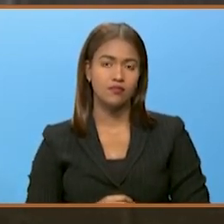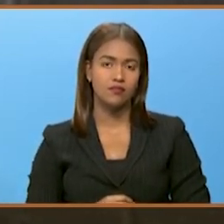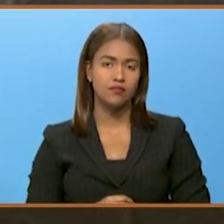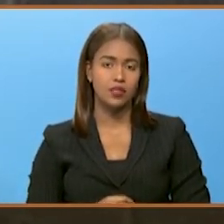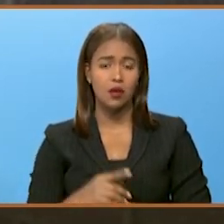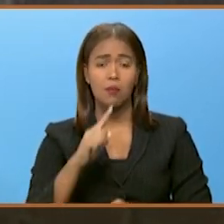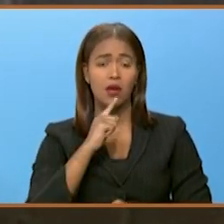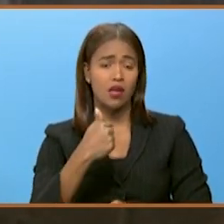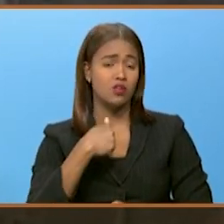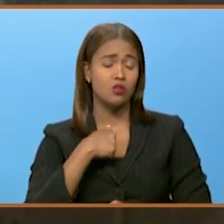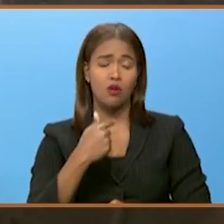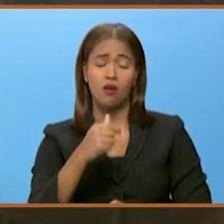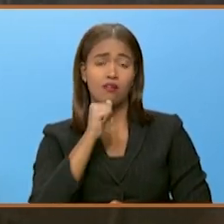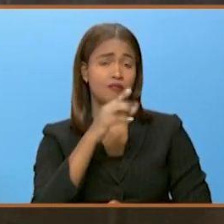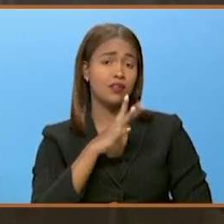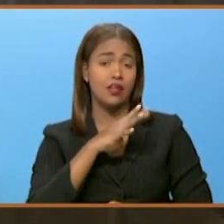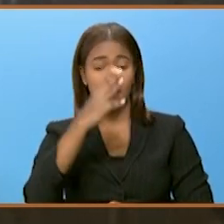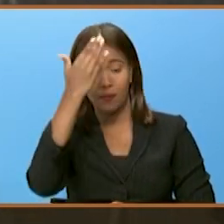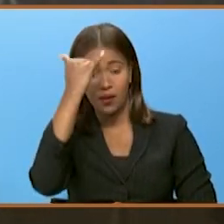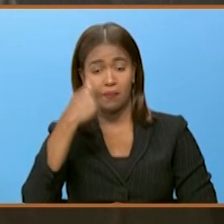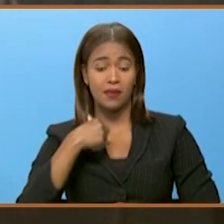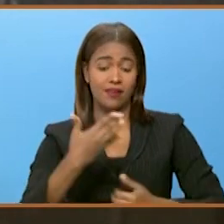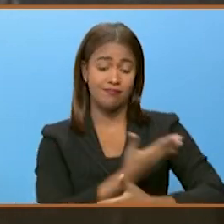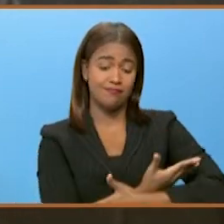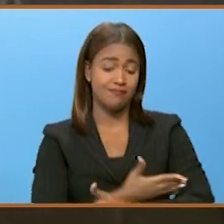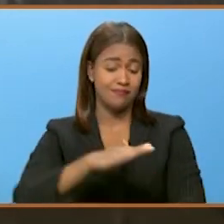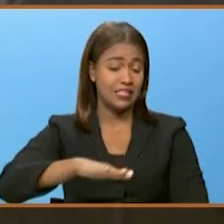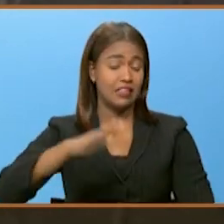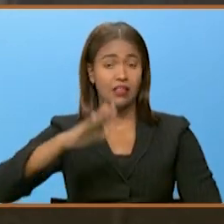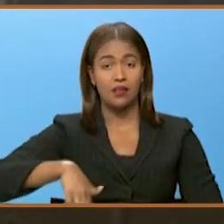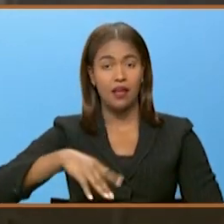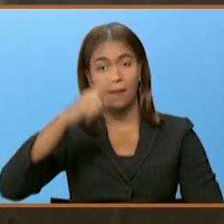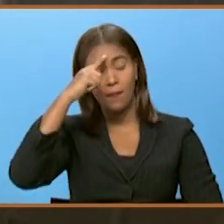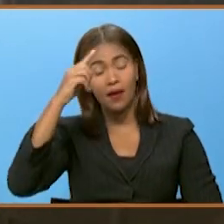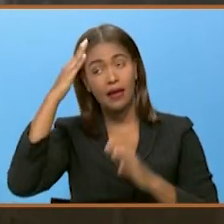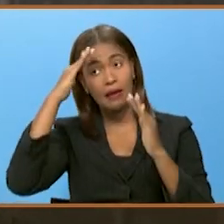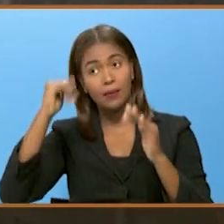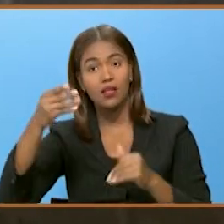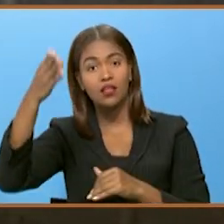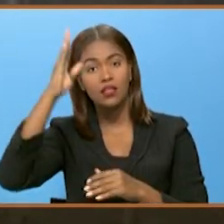Yo no estoy bien porque no tengo mi niña todavía, pero espero en Dios tenerla pronto.